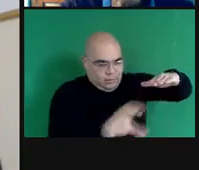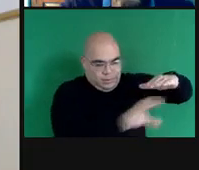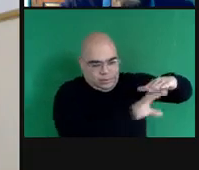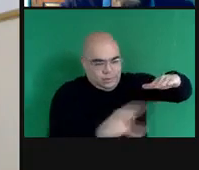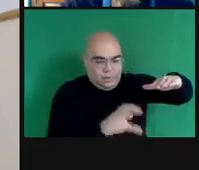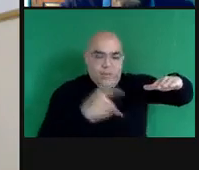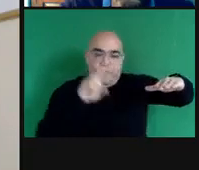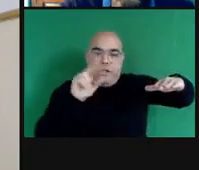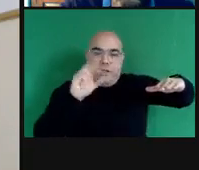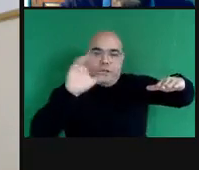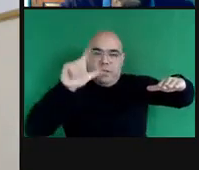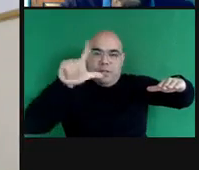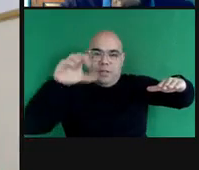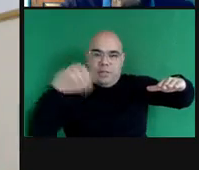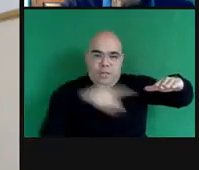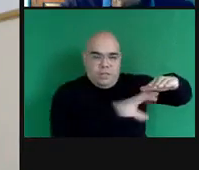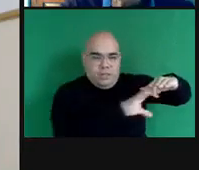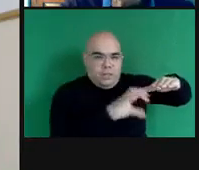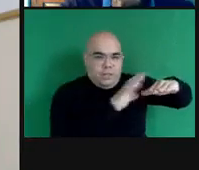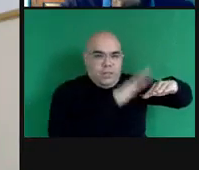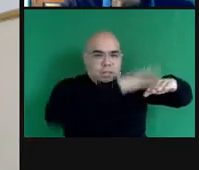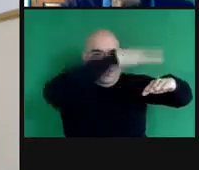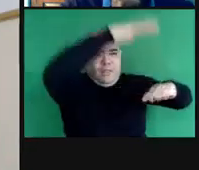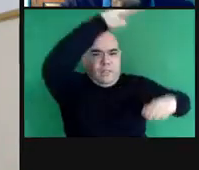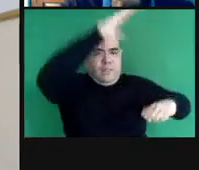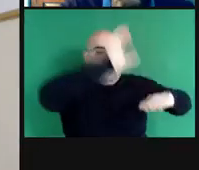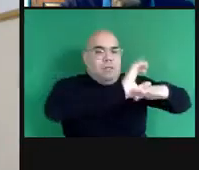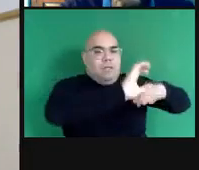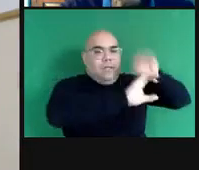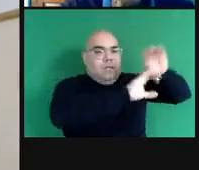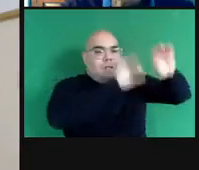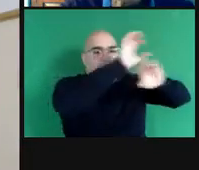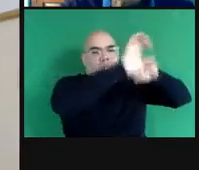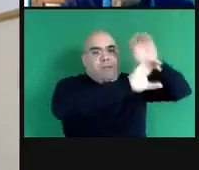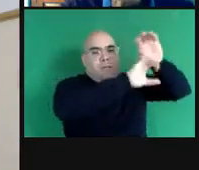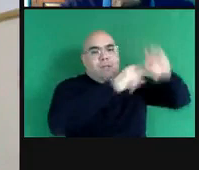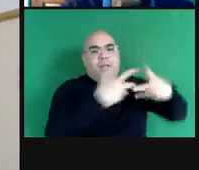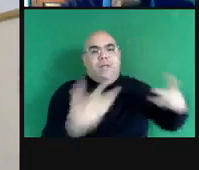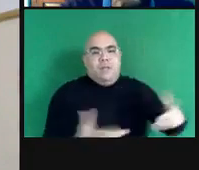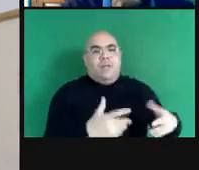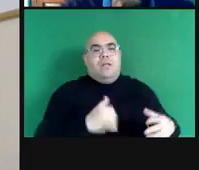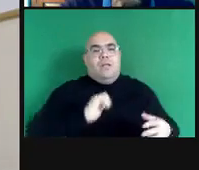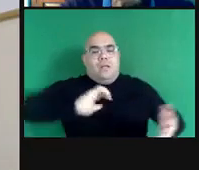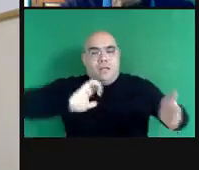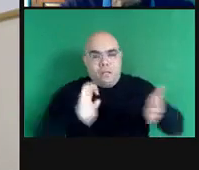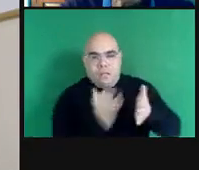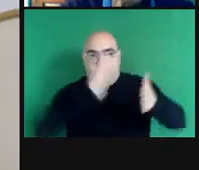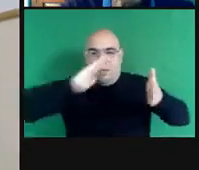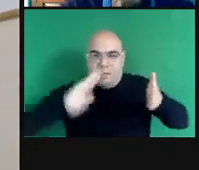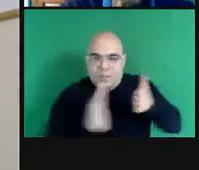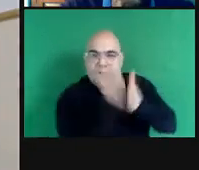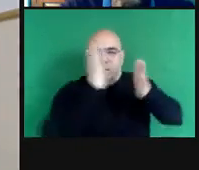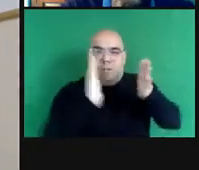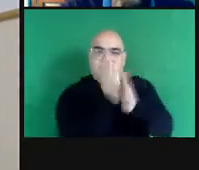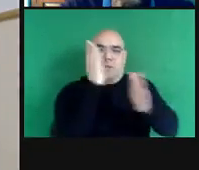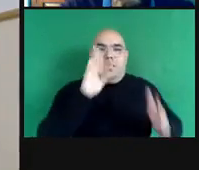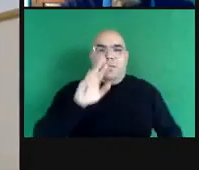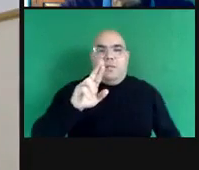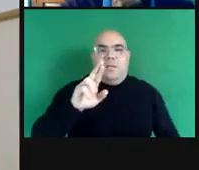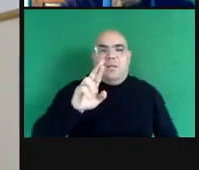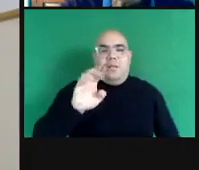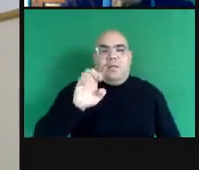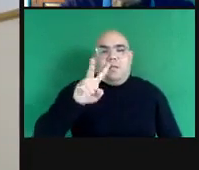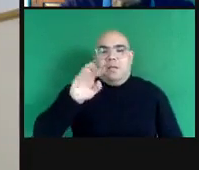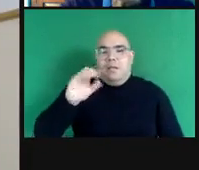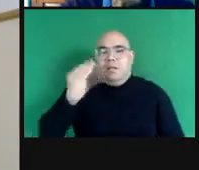alguna manera los muros que están realizados con algo que se llama revoque, que es lo exterior, está compuesto por